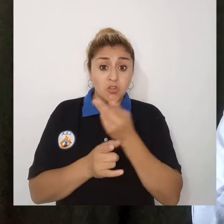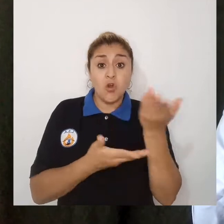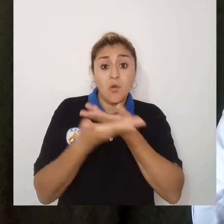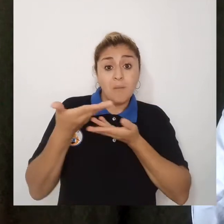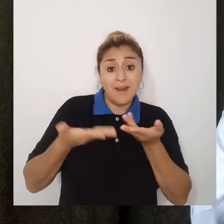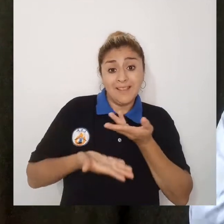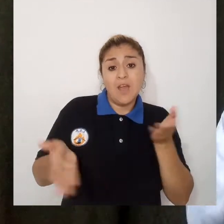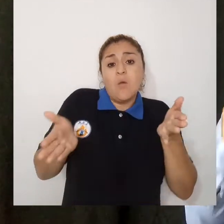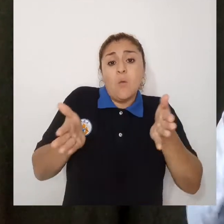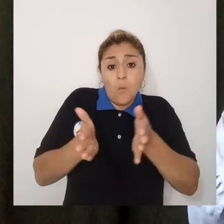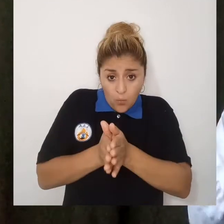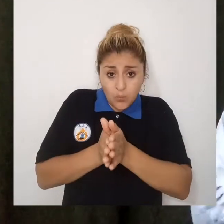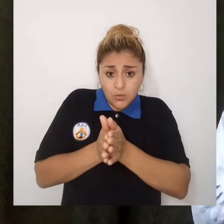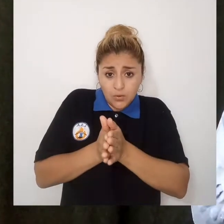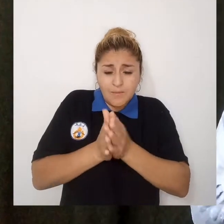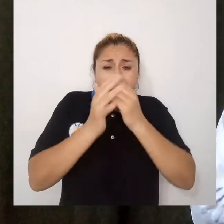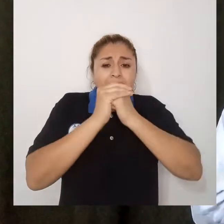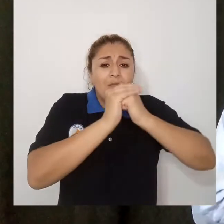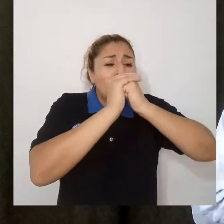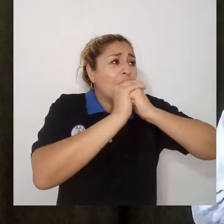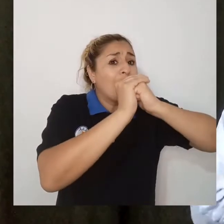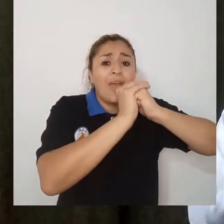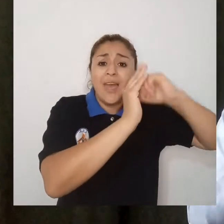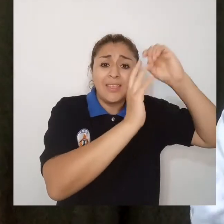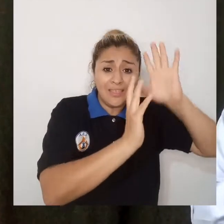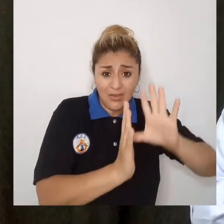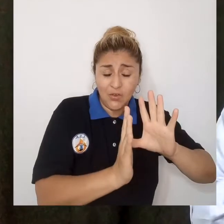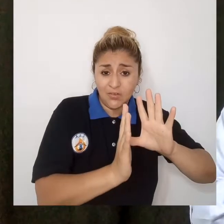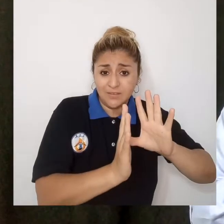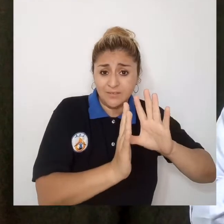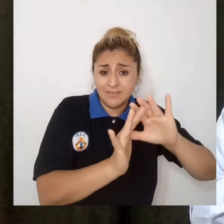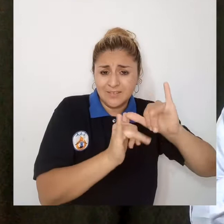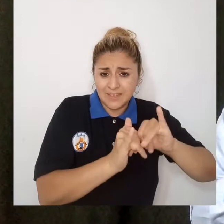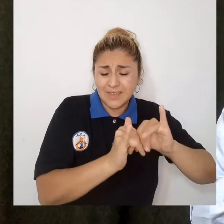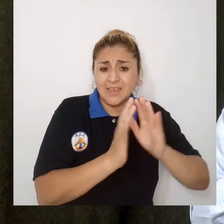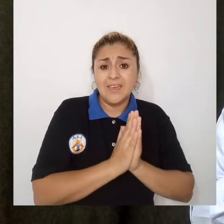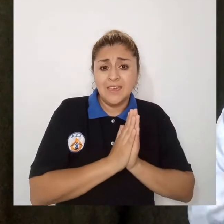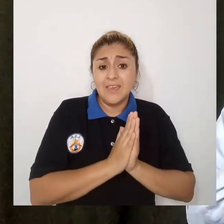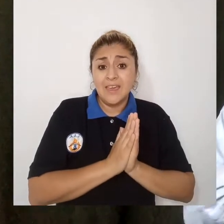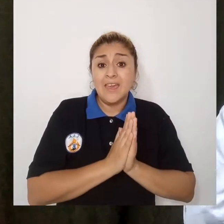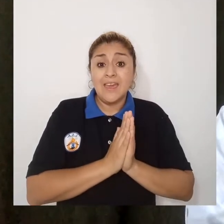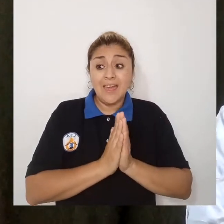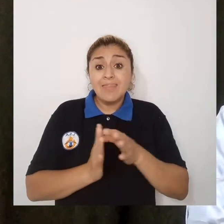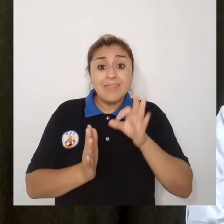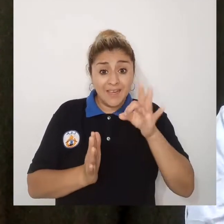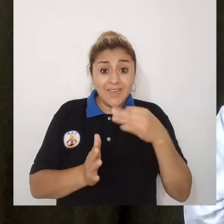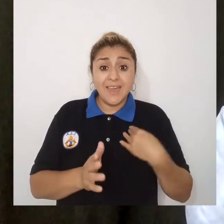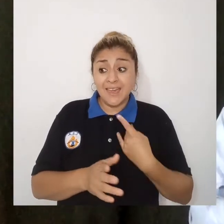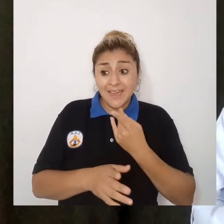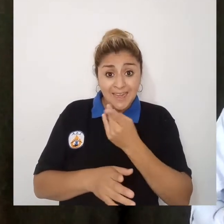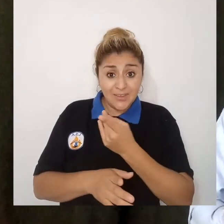compartir es decir había necesidad que era necesaria